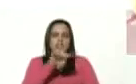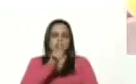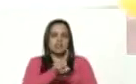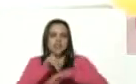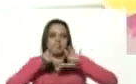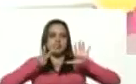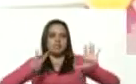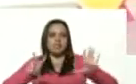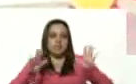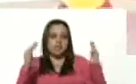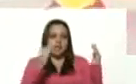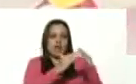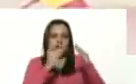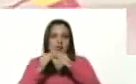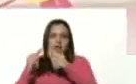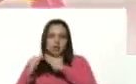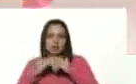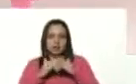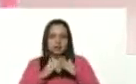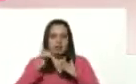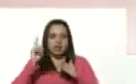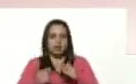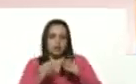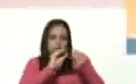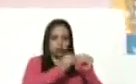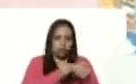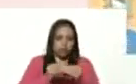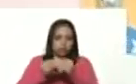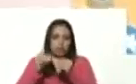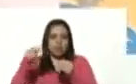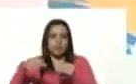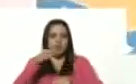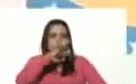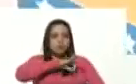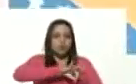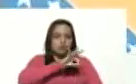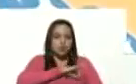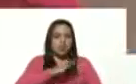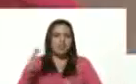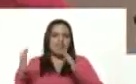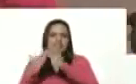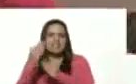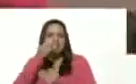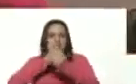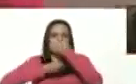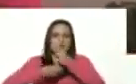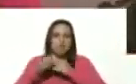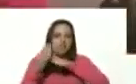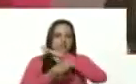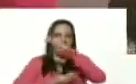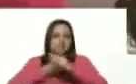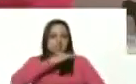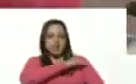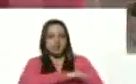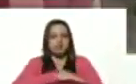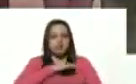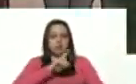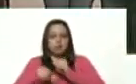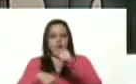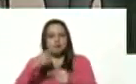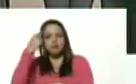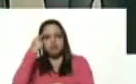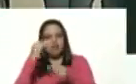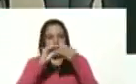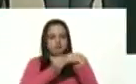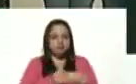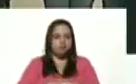317 viviendas, además de la infraestructura social, de la casa de alimentación, de la base de misiones que en los próximos días vamos a